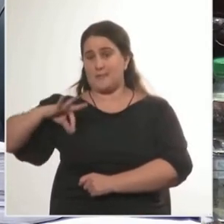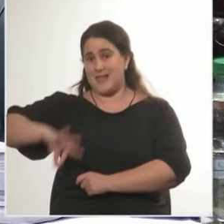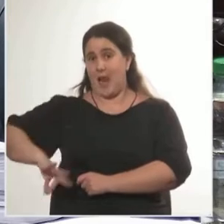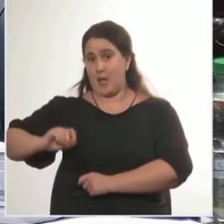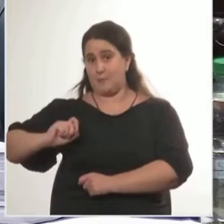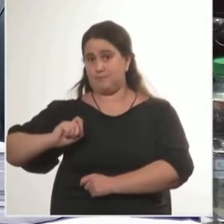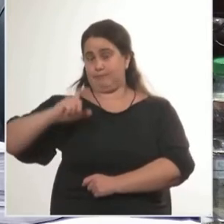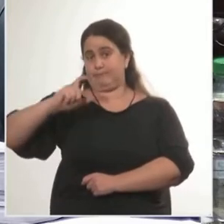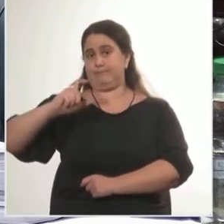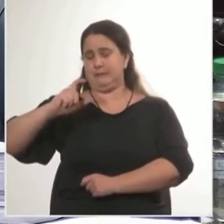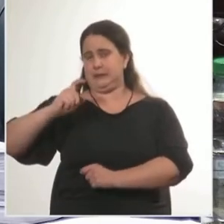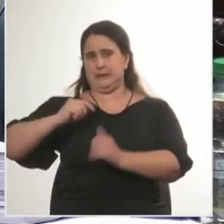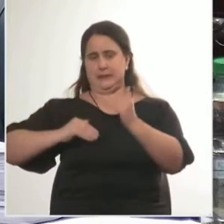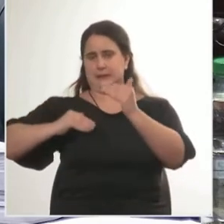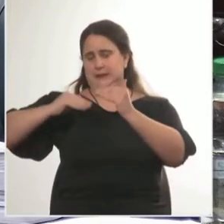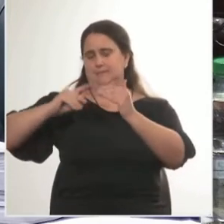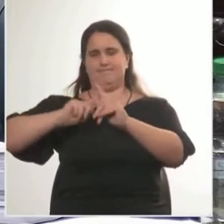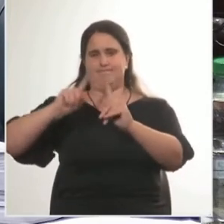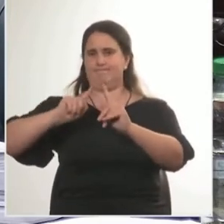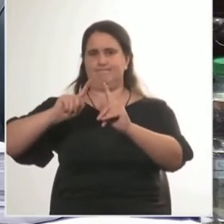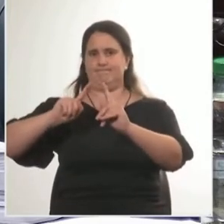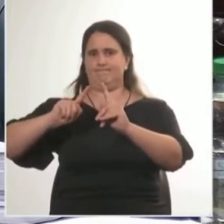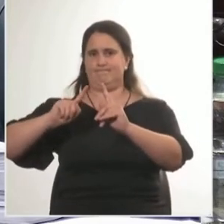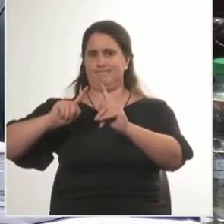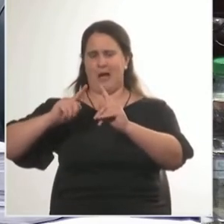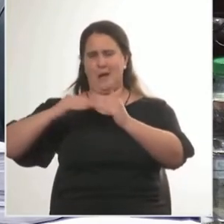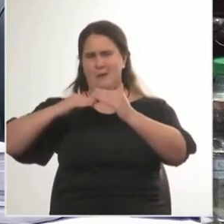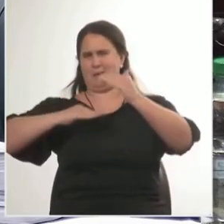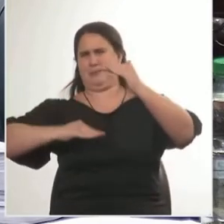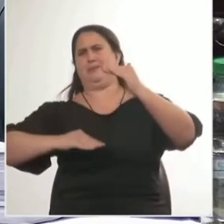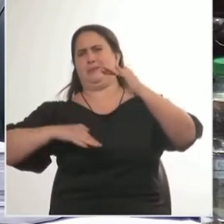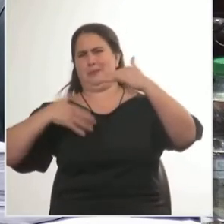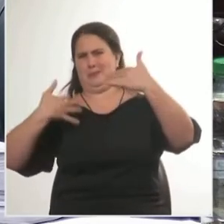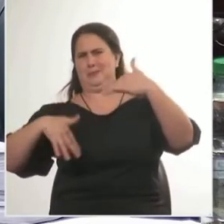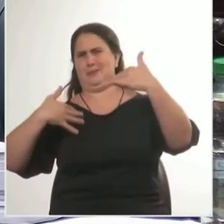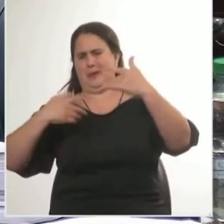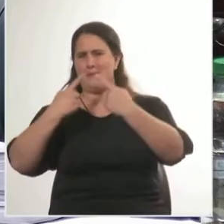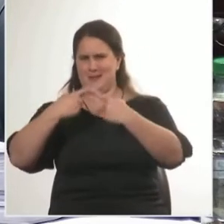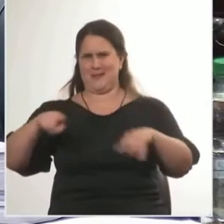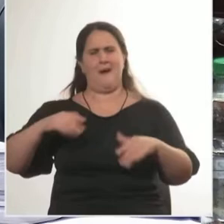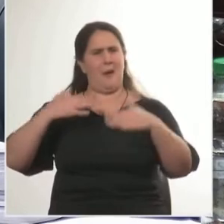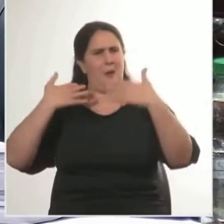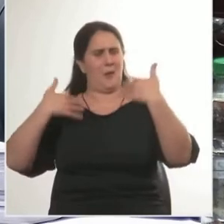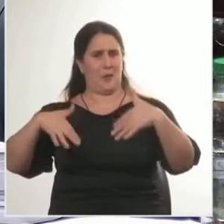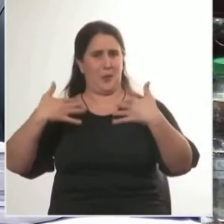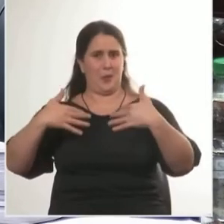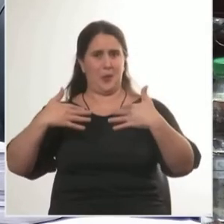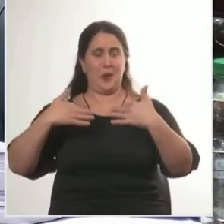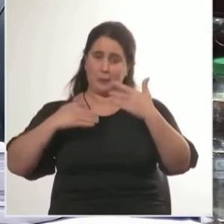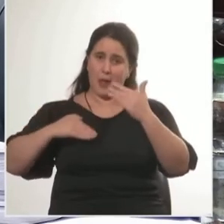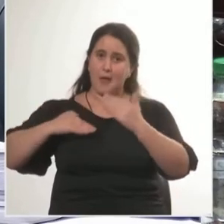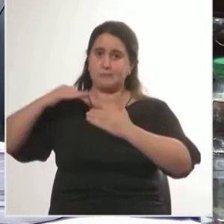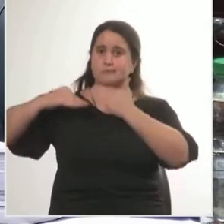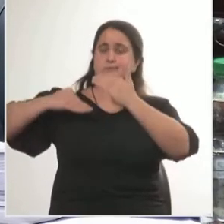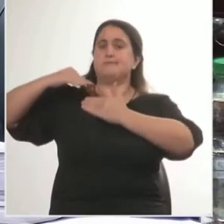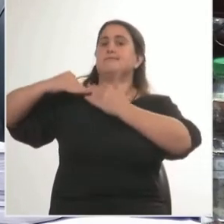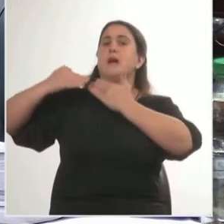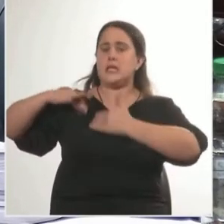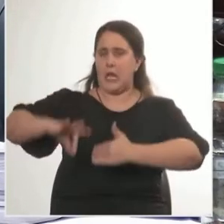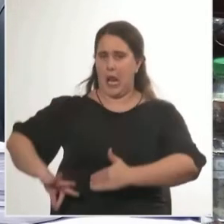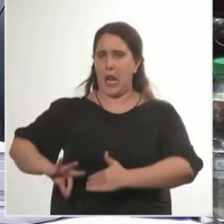masa salarial no va a estar ni cerca de ese 10%. Aún recuperando el nivel